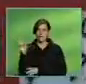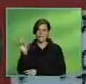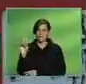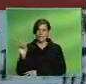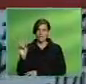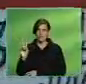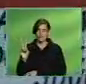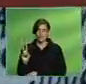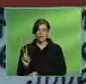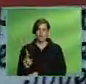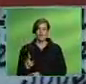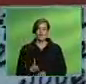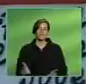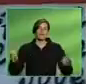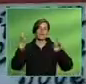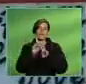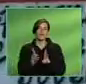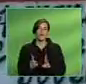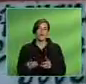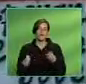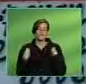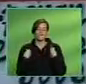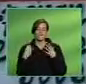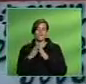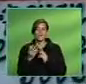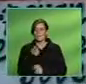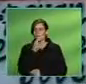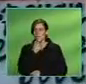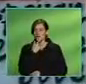son dignificados con estas viviendas hermosas que